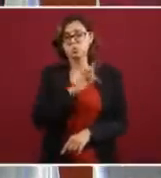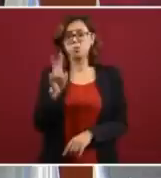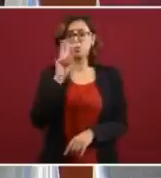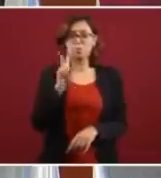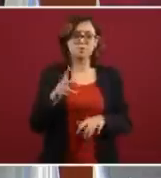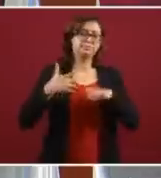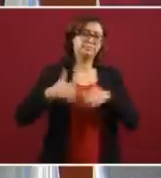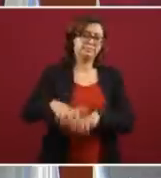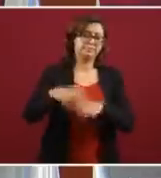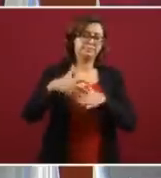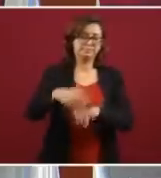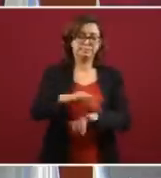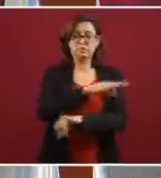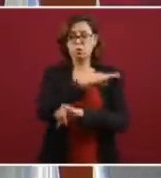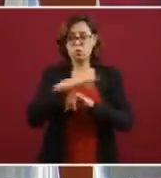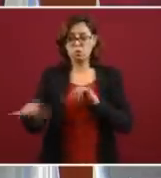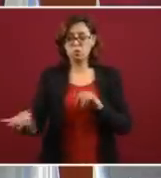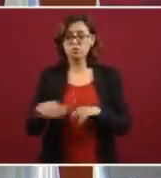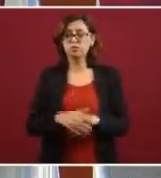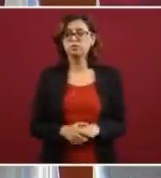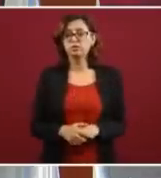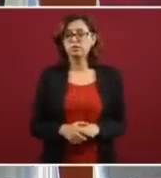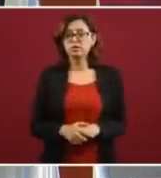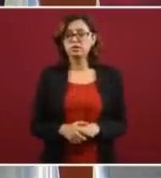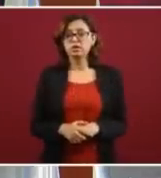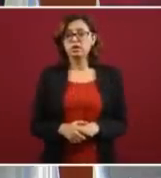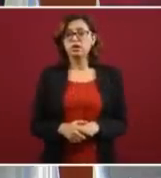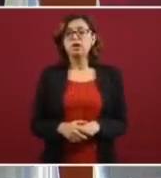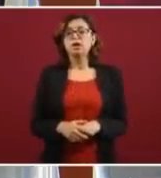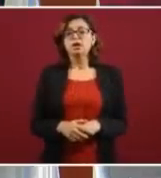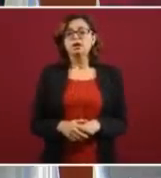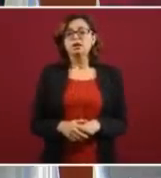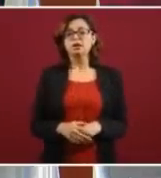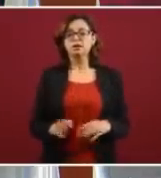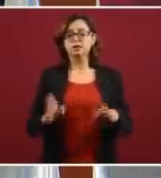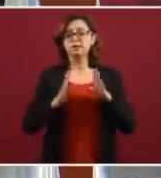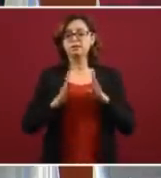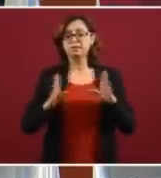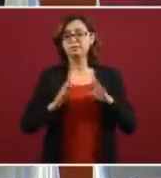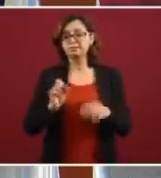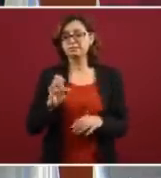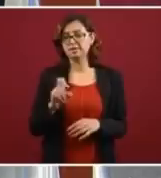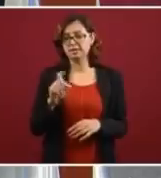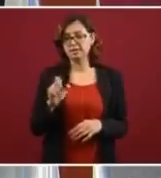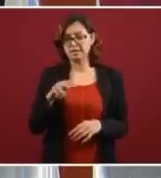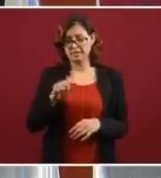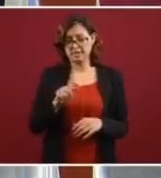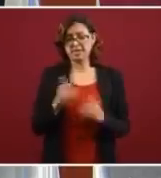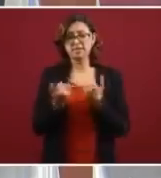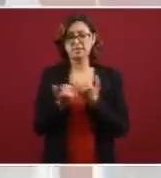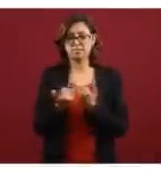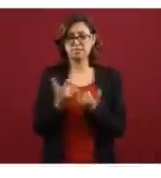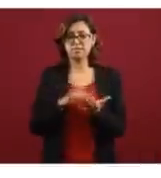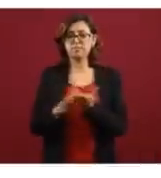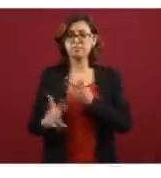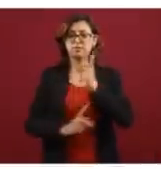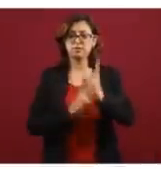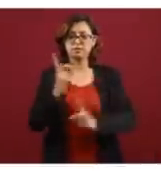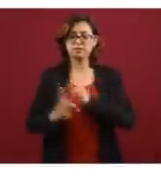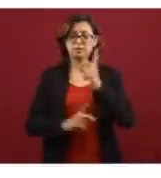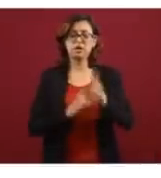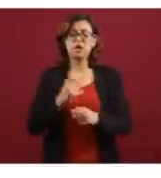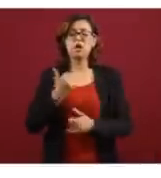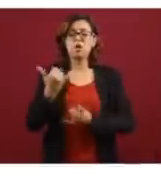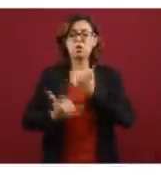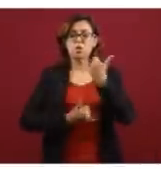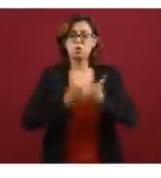el desfile. Y por último, también las Fuerzas Armadas intervienen en las cuestiones deportivas. En los Juegos